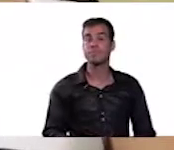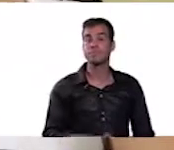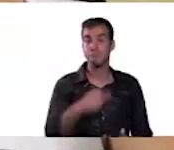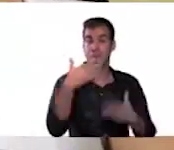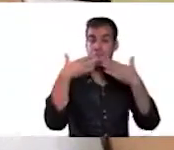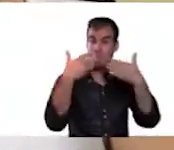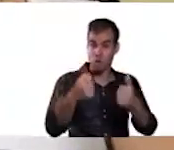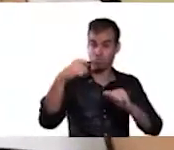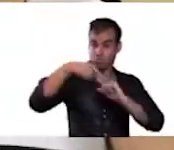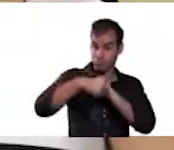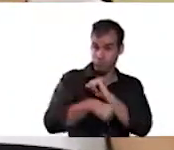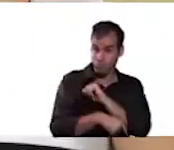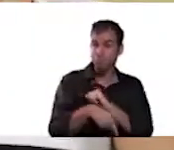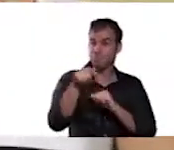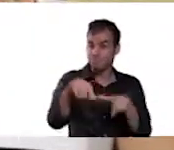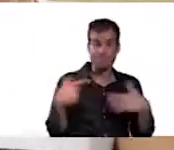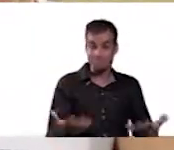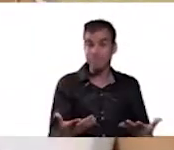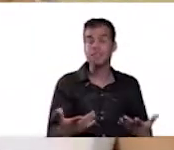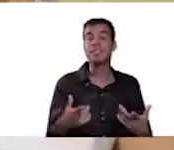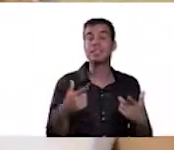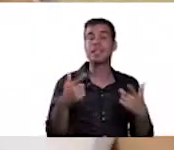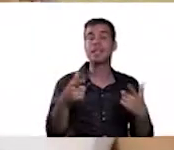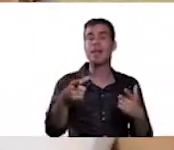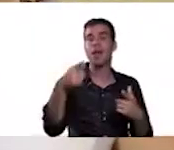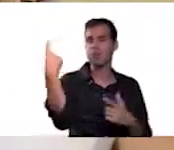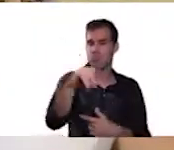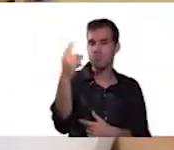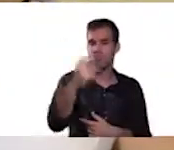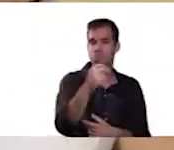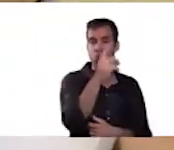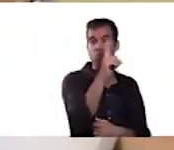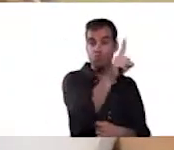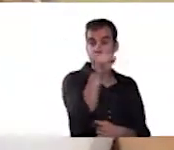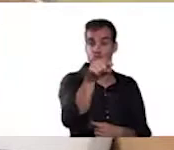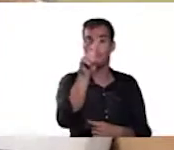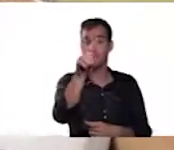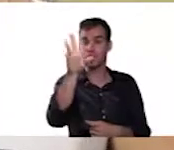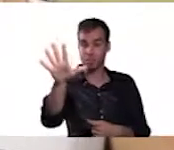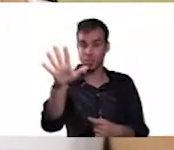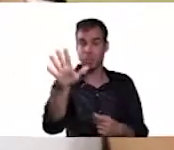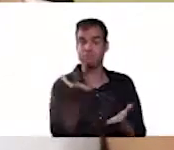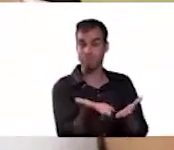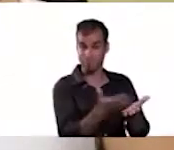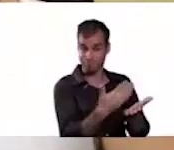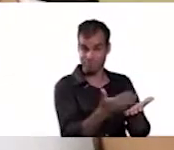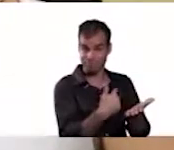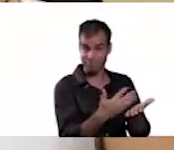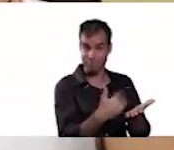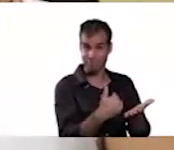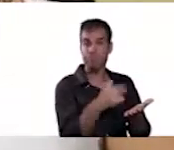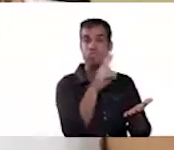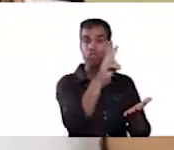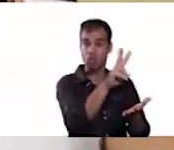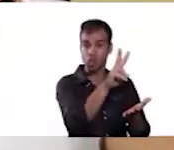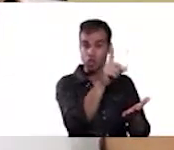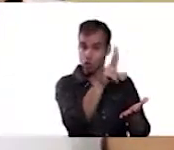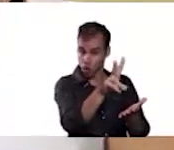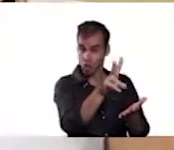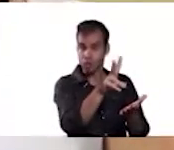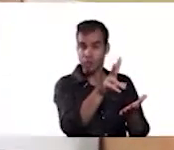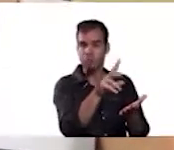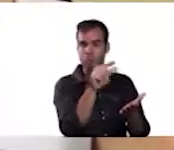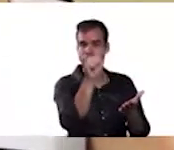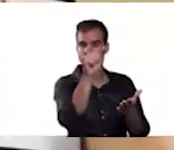o ejercitarlo va a ser a través del ejercicio 1.25 de la página 12, el inciso 2